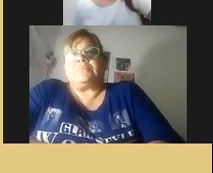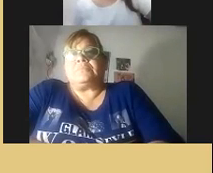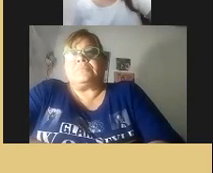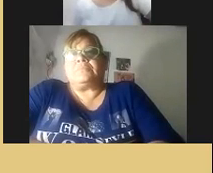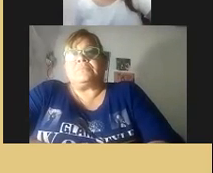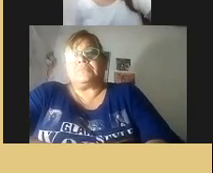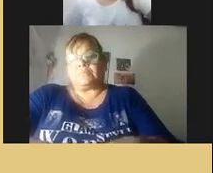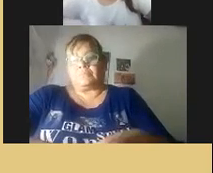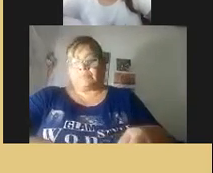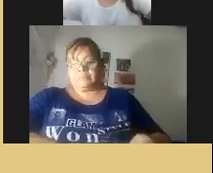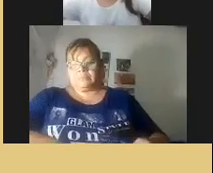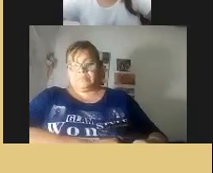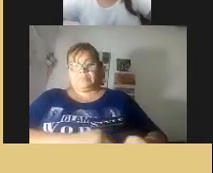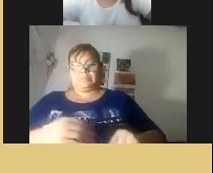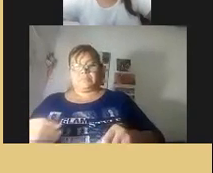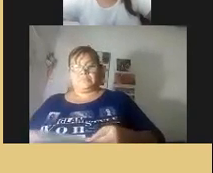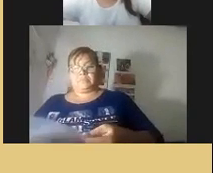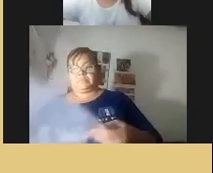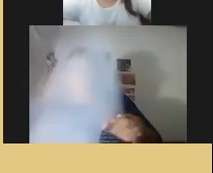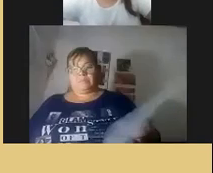más fácil es que se quiebre.